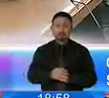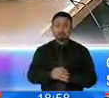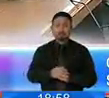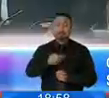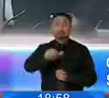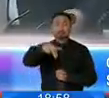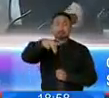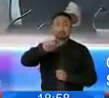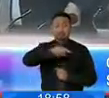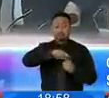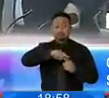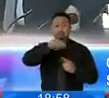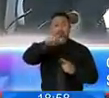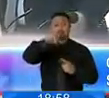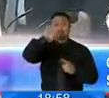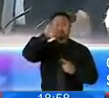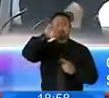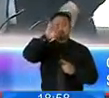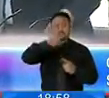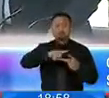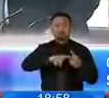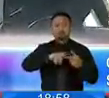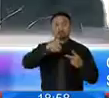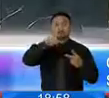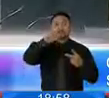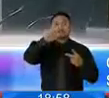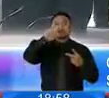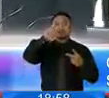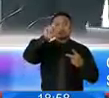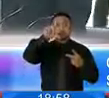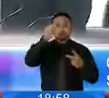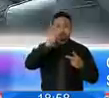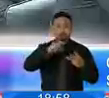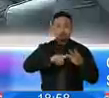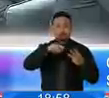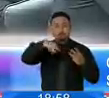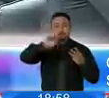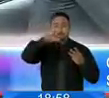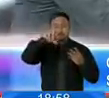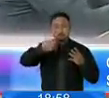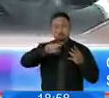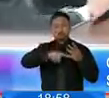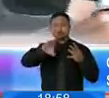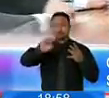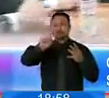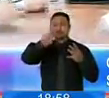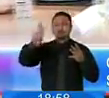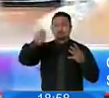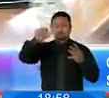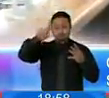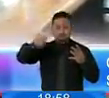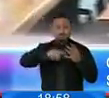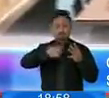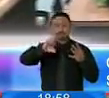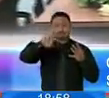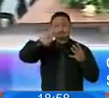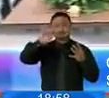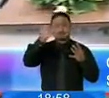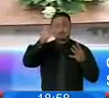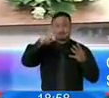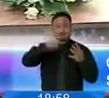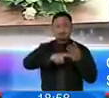Ana Abril, Patricio Alarcón, Pablo Dávalos, Marcelo Merlo, Alfredo Corral, Ramiro Crespo, Roberto